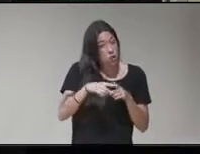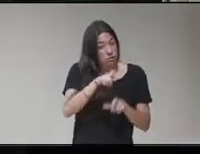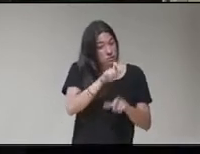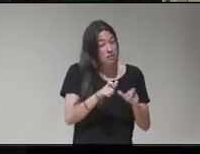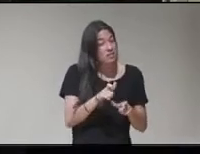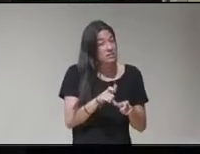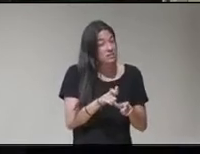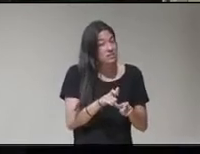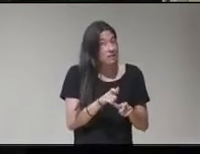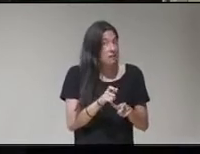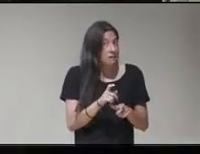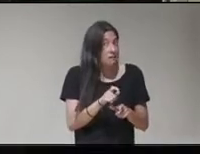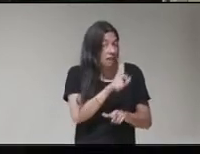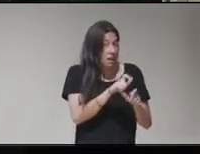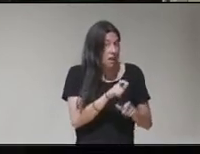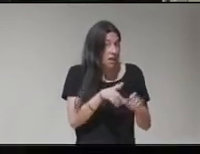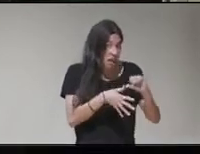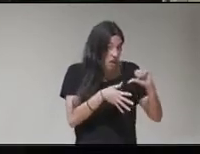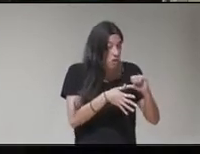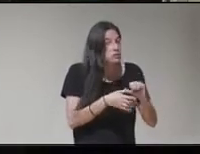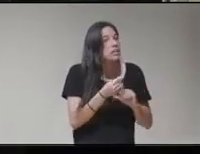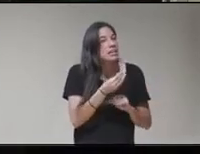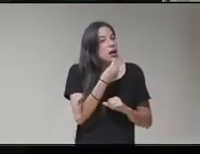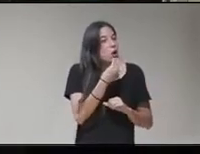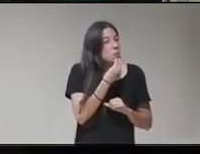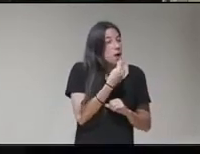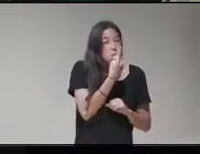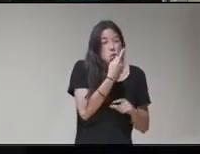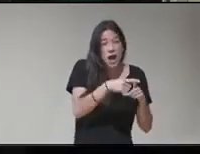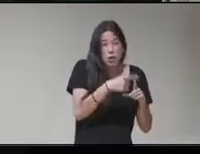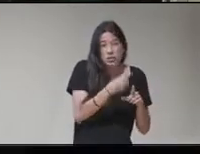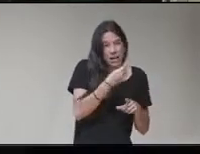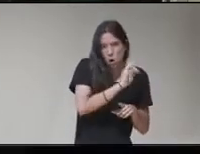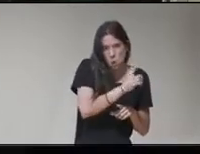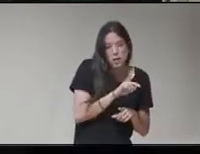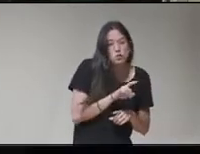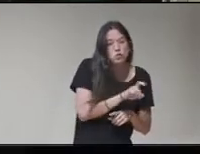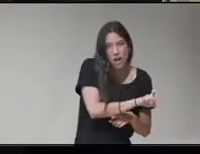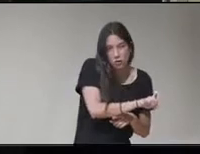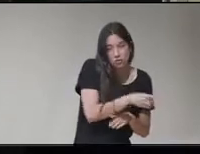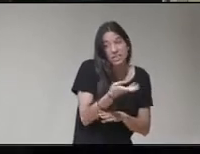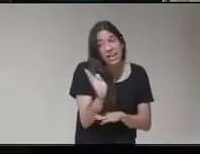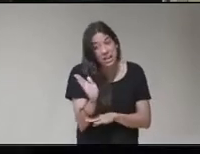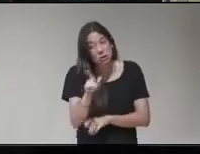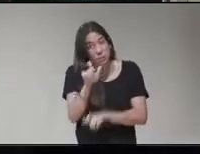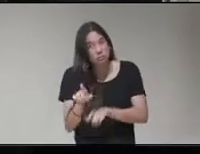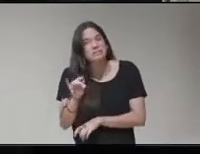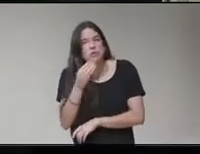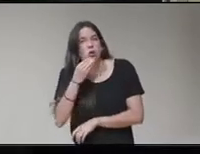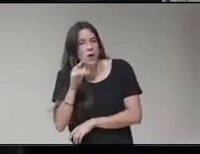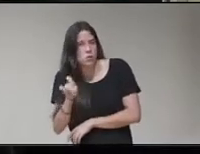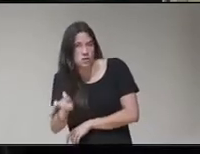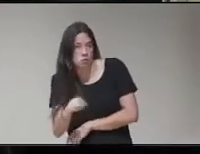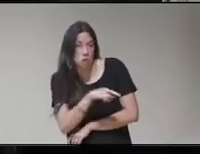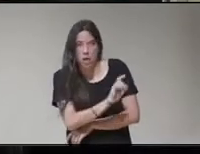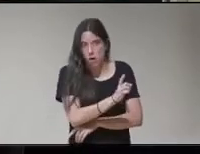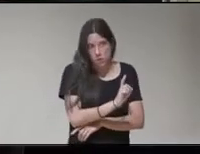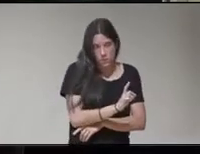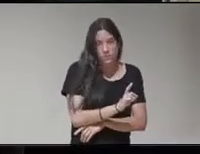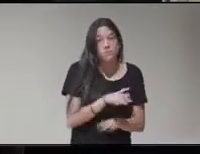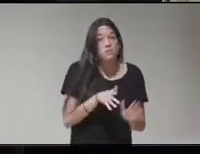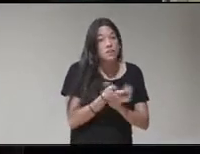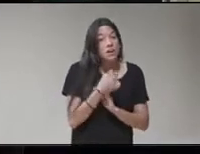podido con ella, que eran los gusanos. Por lo visto, comían unos gusanos del grosor de mi dedo pulgar, que